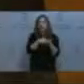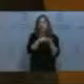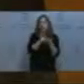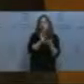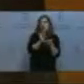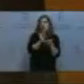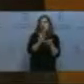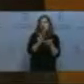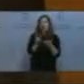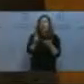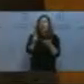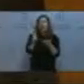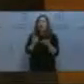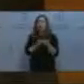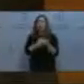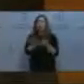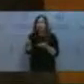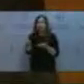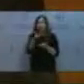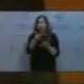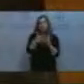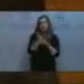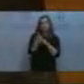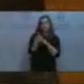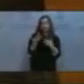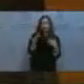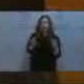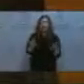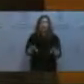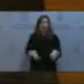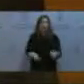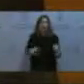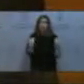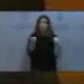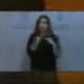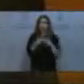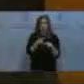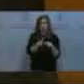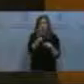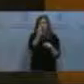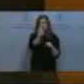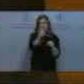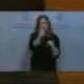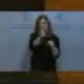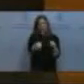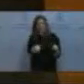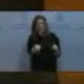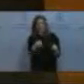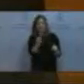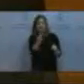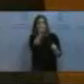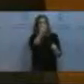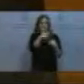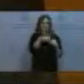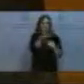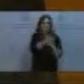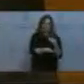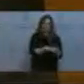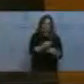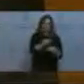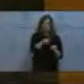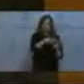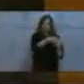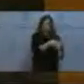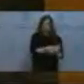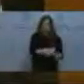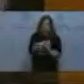perdón y asuman responsabilidades políticas. Son dos cosas importantes. A ver si son capaces de hacer al menos una. Y en relación a lo